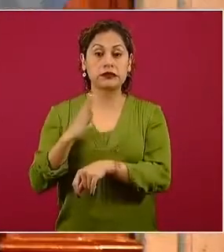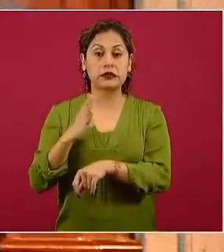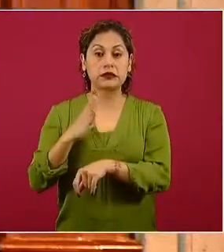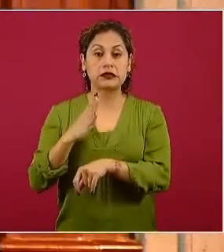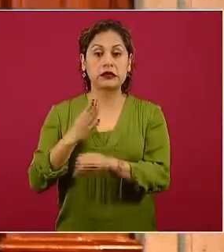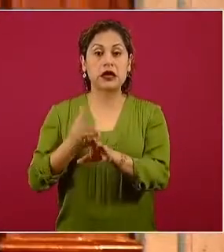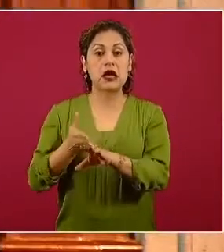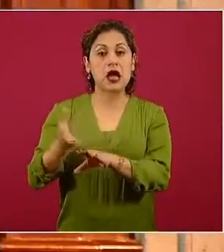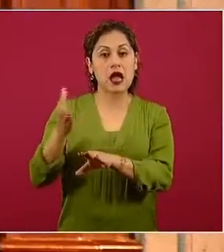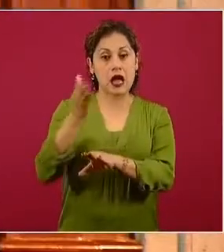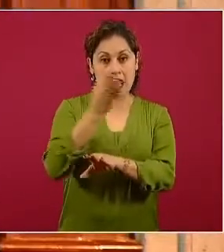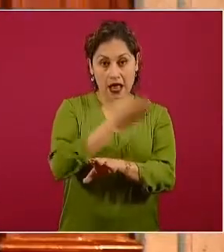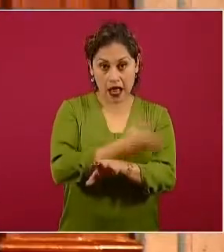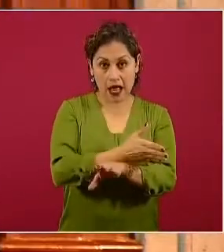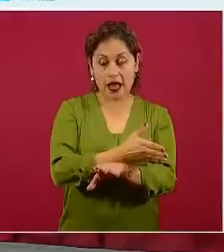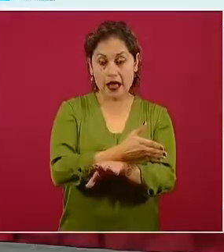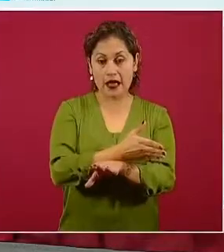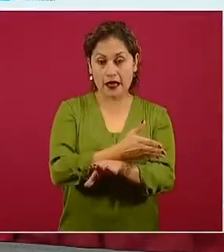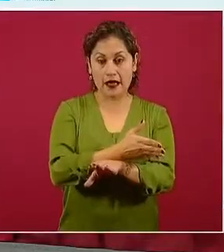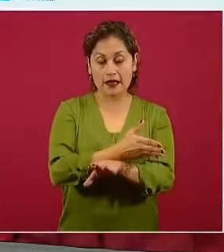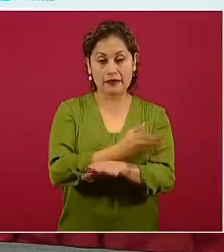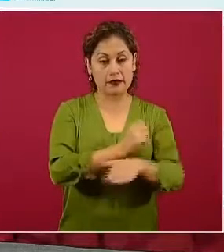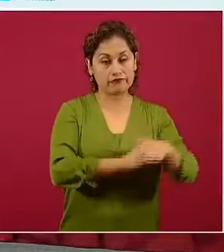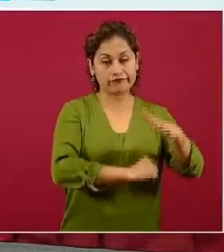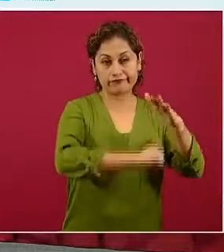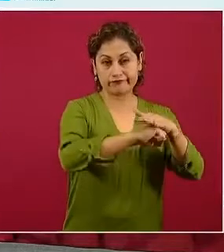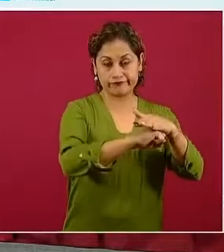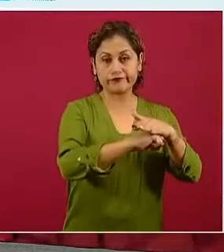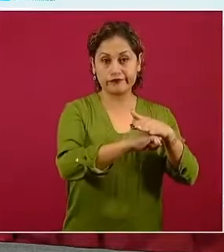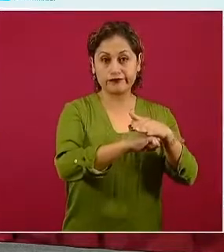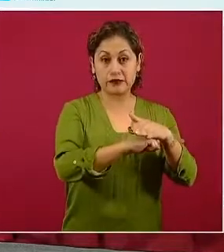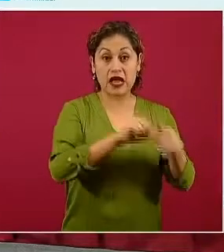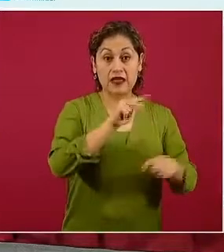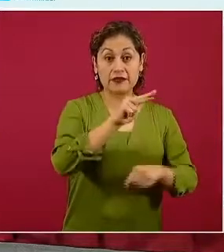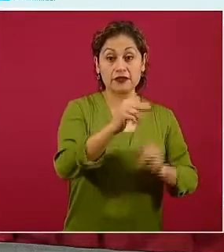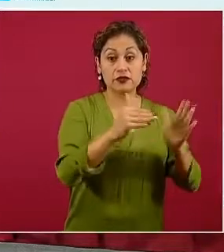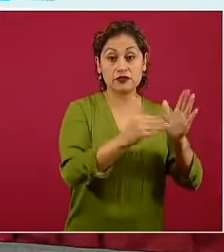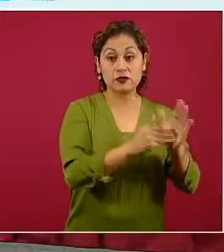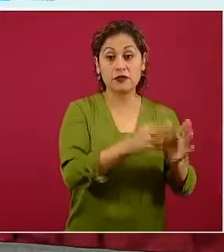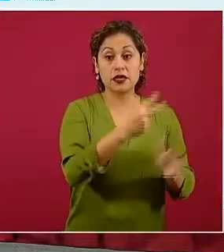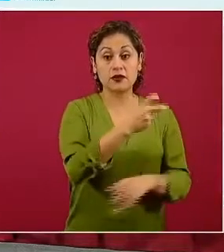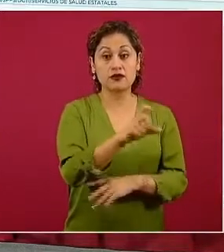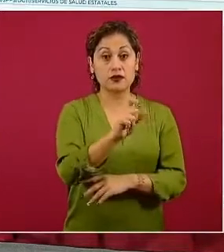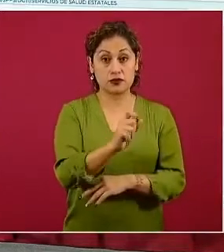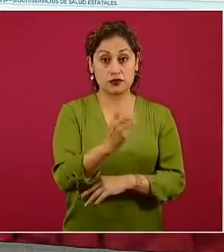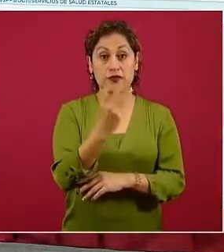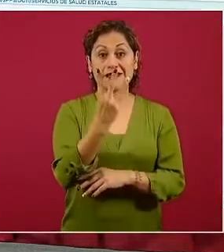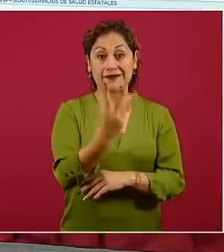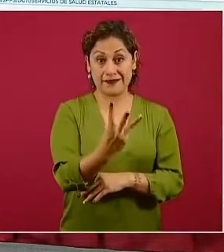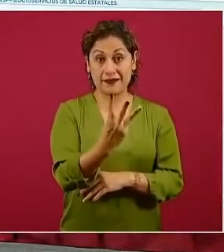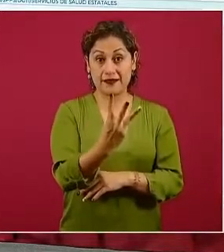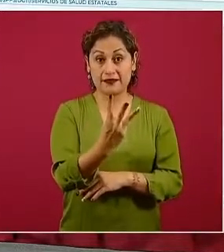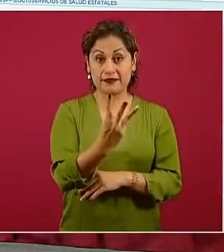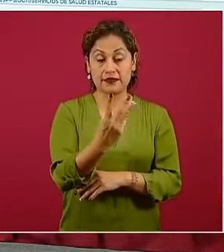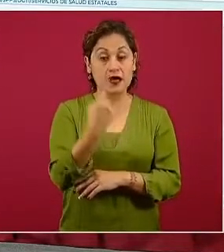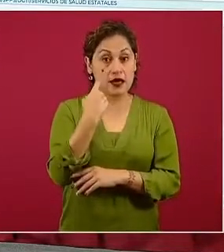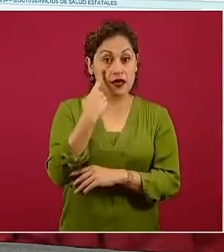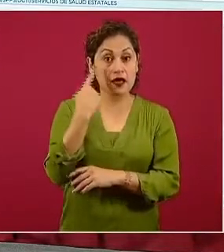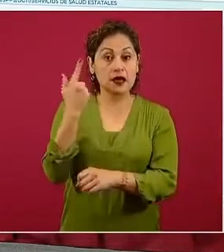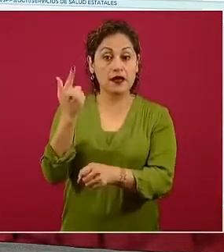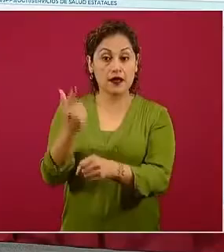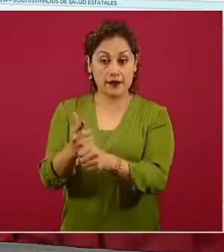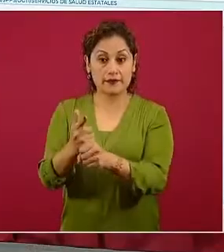tuvimos como la ocupación máxima, estos 18.223. De hecho, podemos ver que la disminución